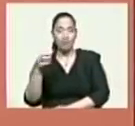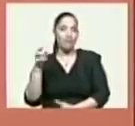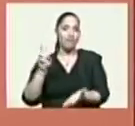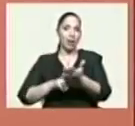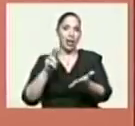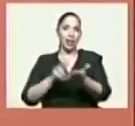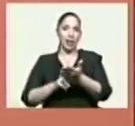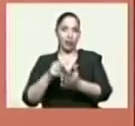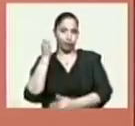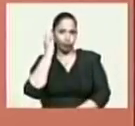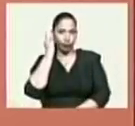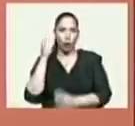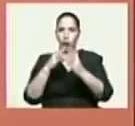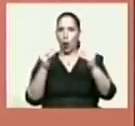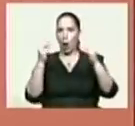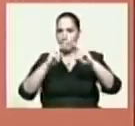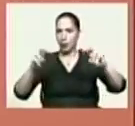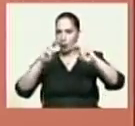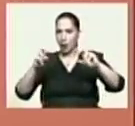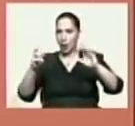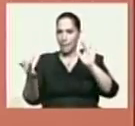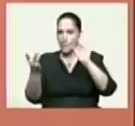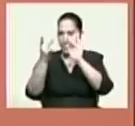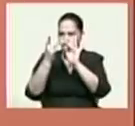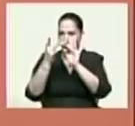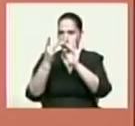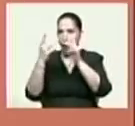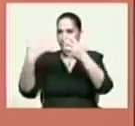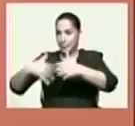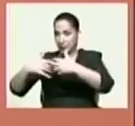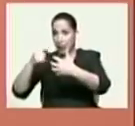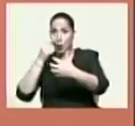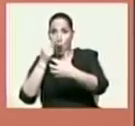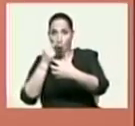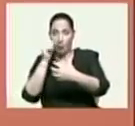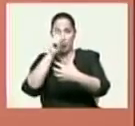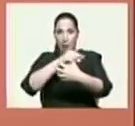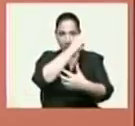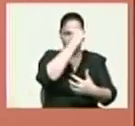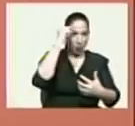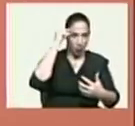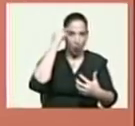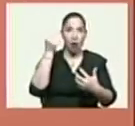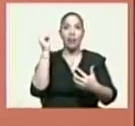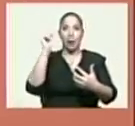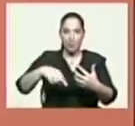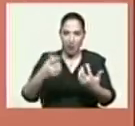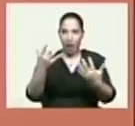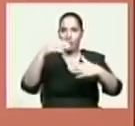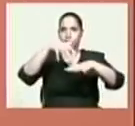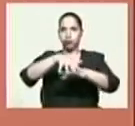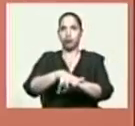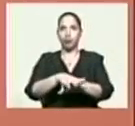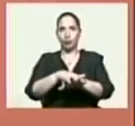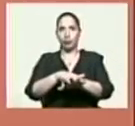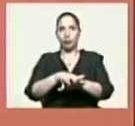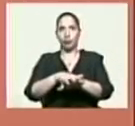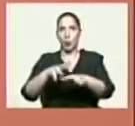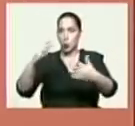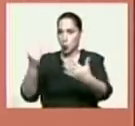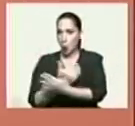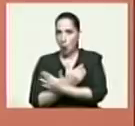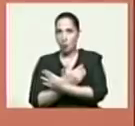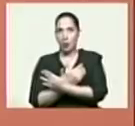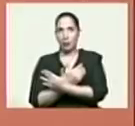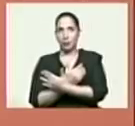Y toda la investigación conduce a que Parsifal de Sola y Julio Borges también estuvieron involucrados en el golpe